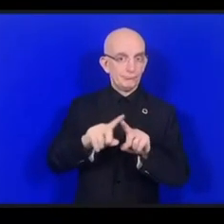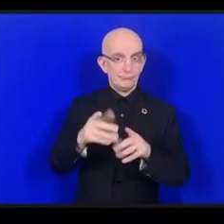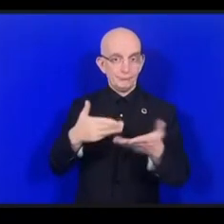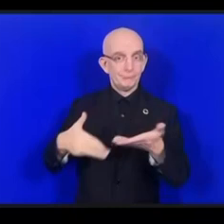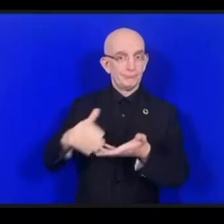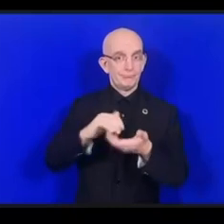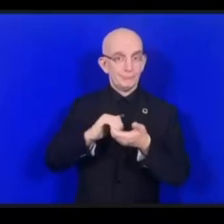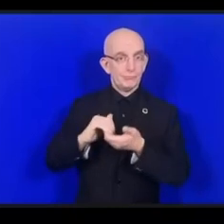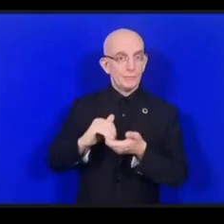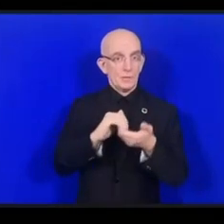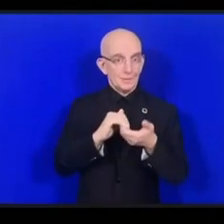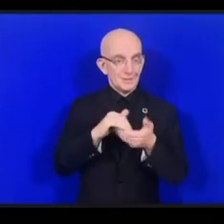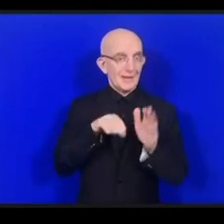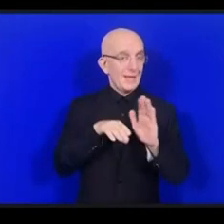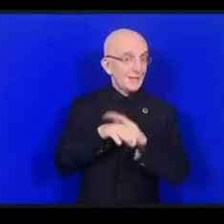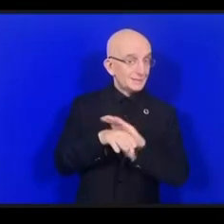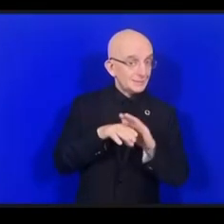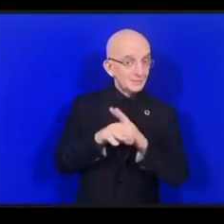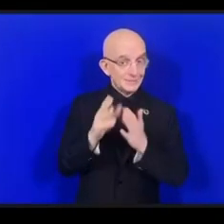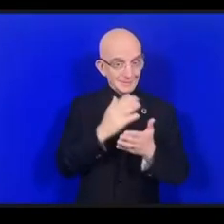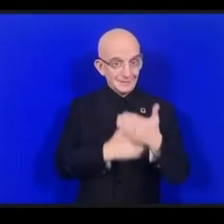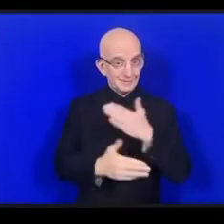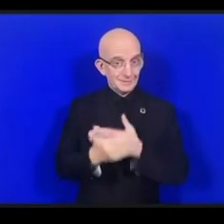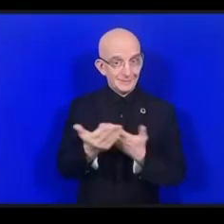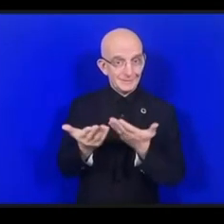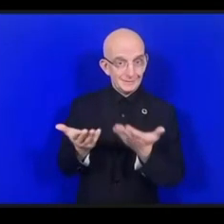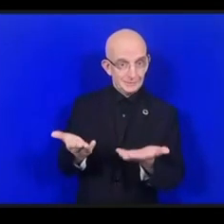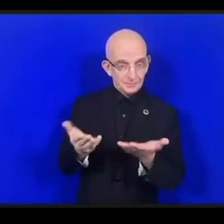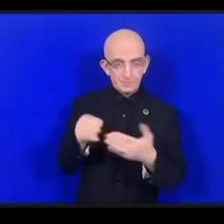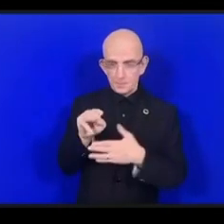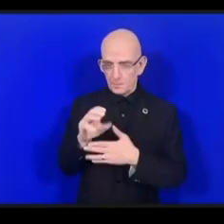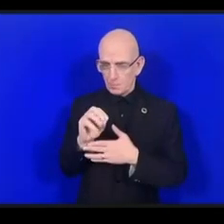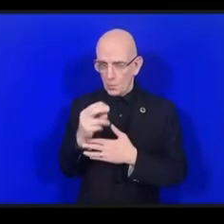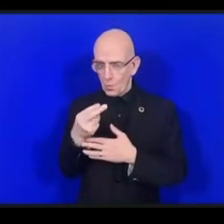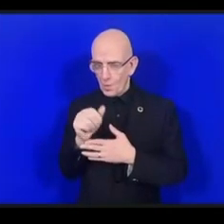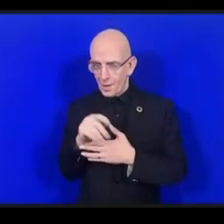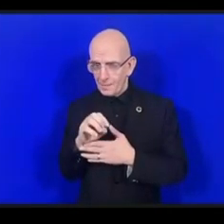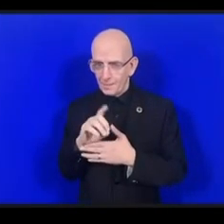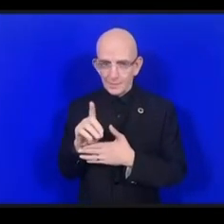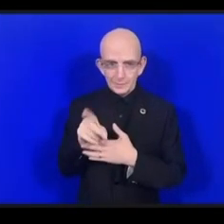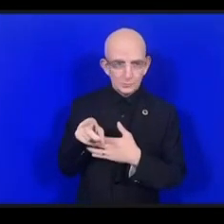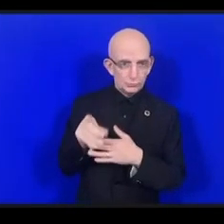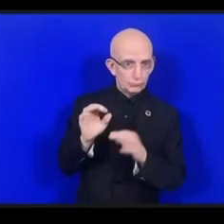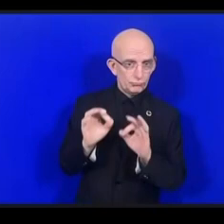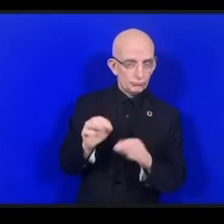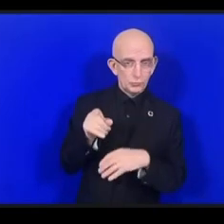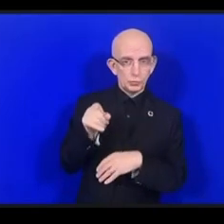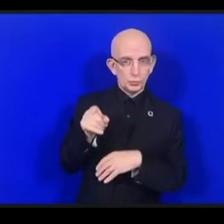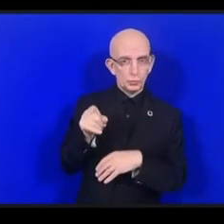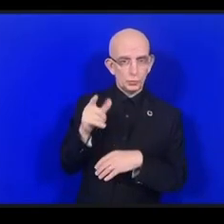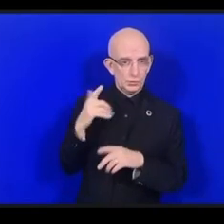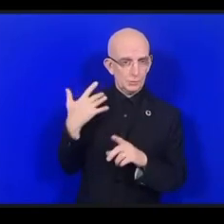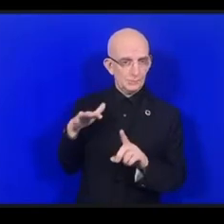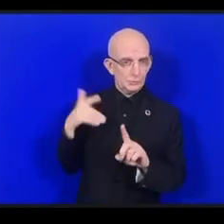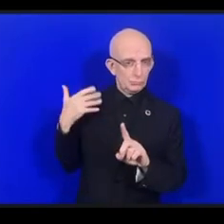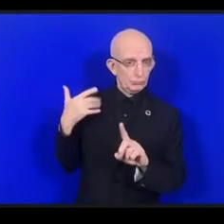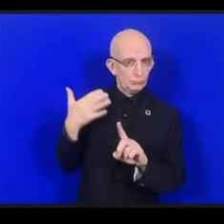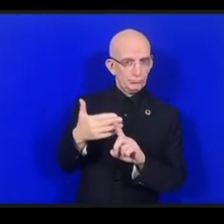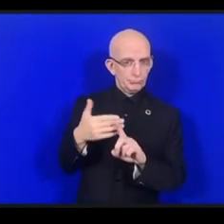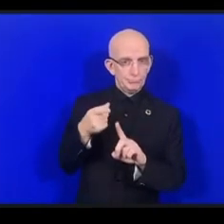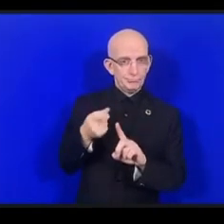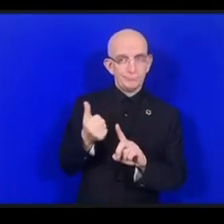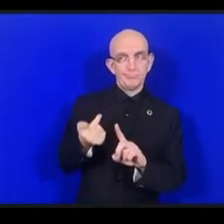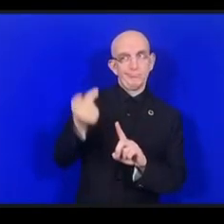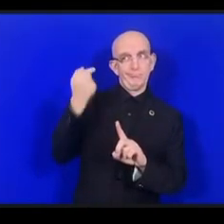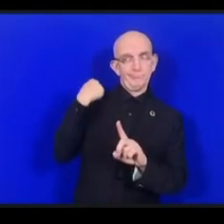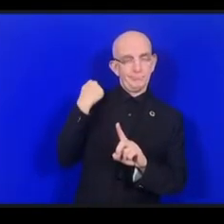discapacidad Mohamed shabir es una de las personas una una de las personas establecida en una